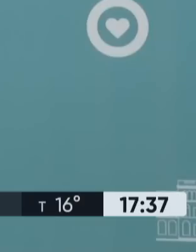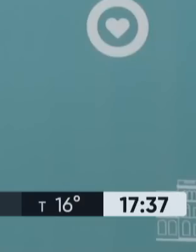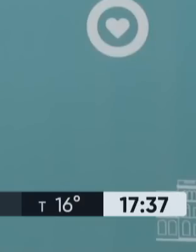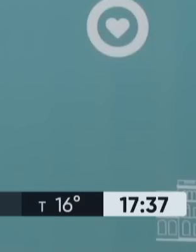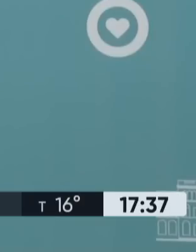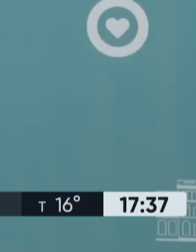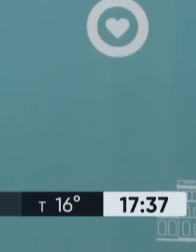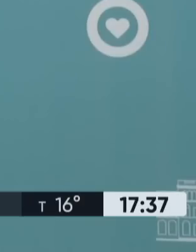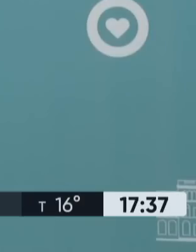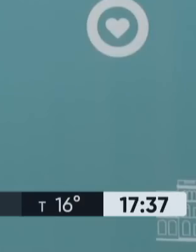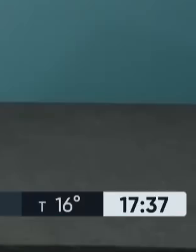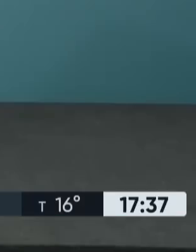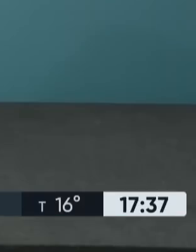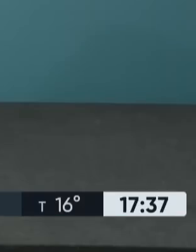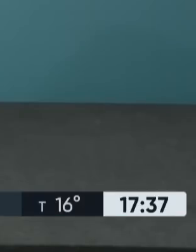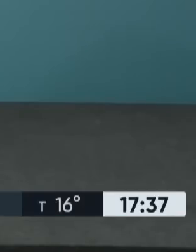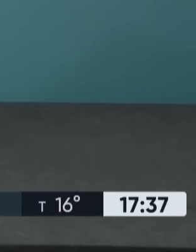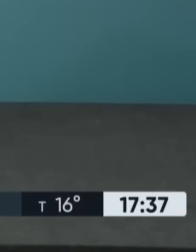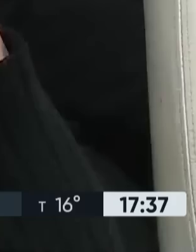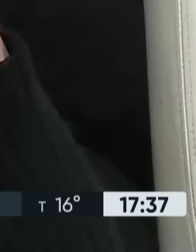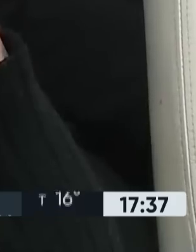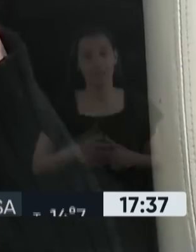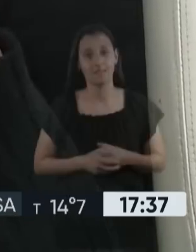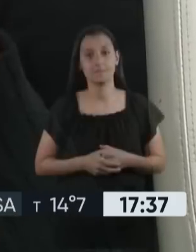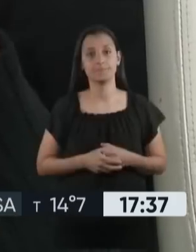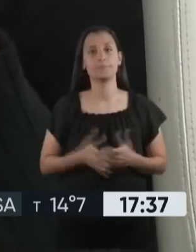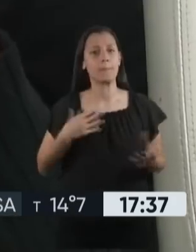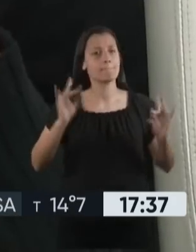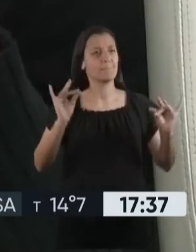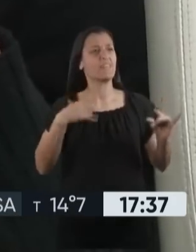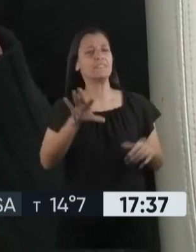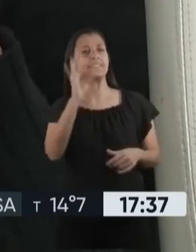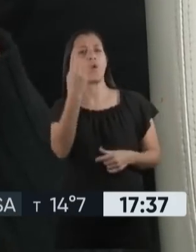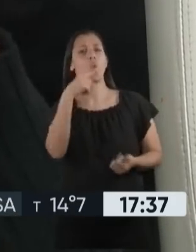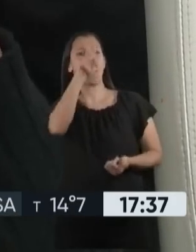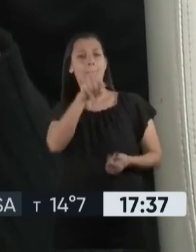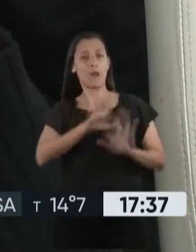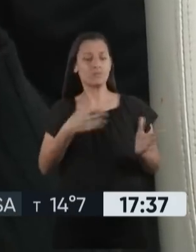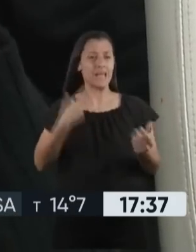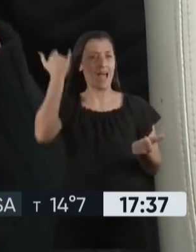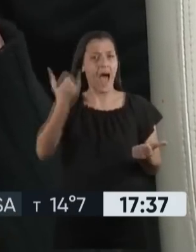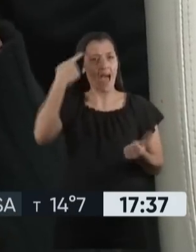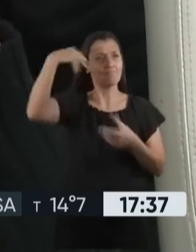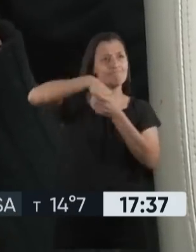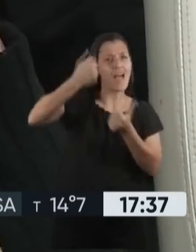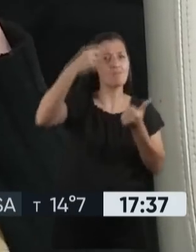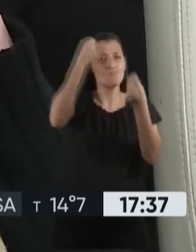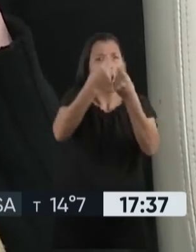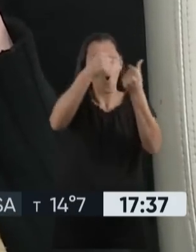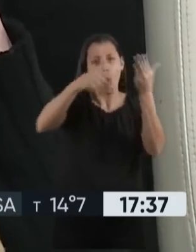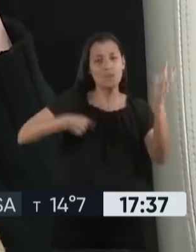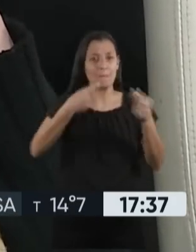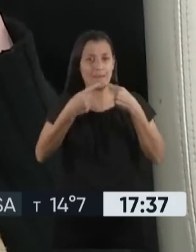Brandi Marte, de la Red. Hola, portavoz, buenas tardes. Bueno, es difícil elegir una pregunta porque son muchas, pero bueno, vamos por esto.